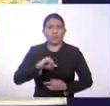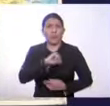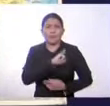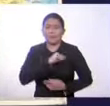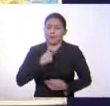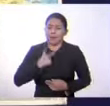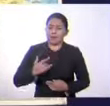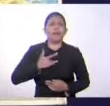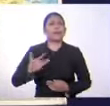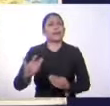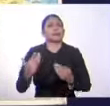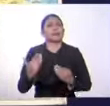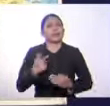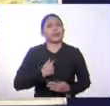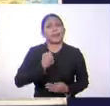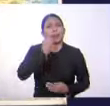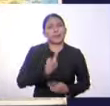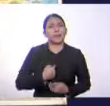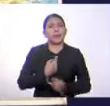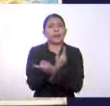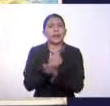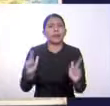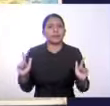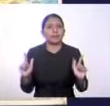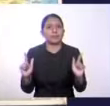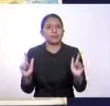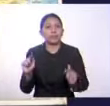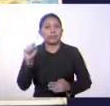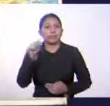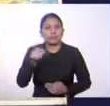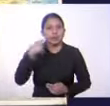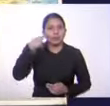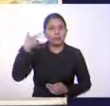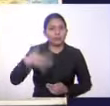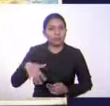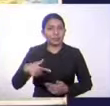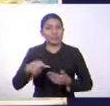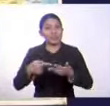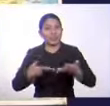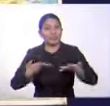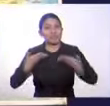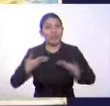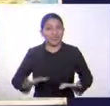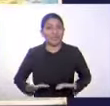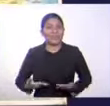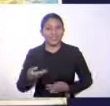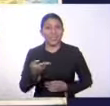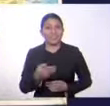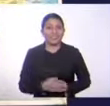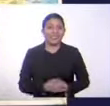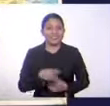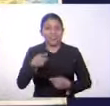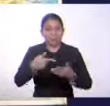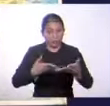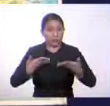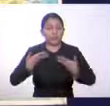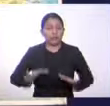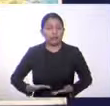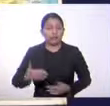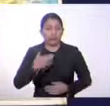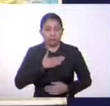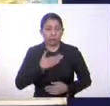al final incluso te liberas. Es ahí lo peligroso de los derechos humanos. Pero también los derechos humanos tienen un tercer